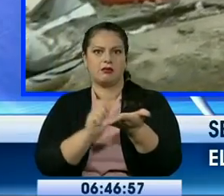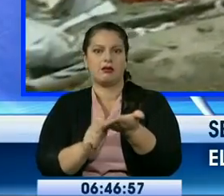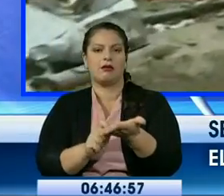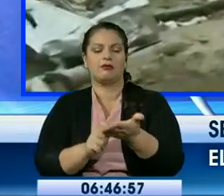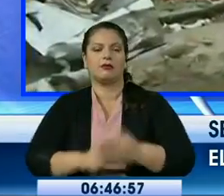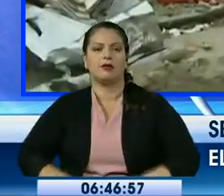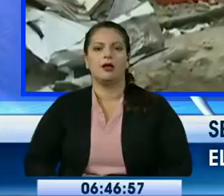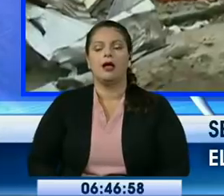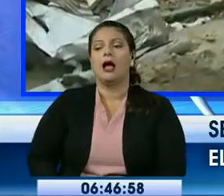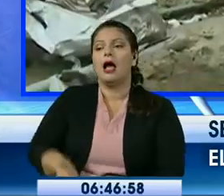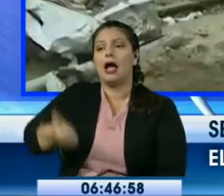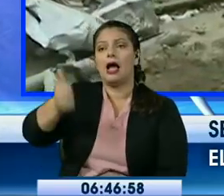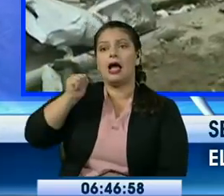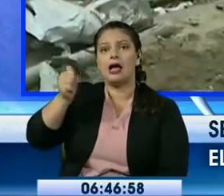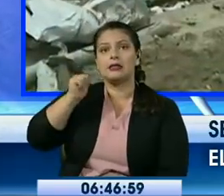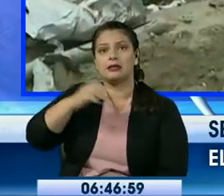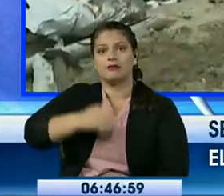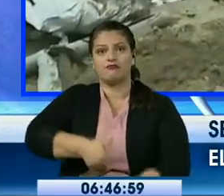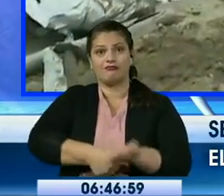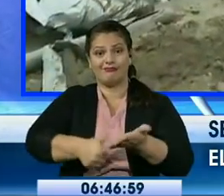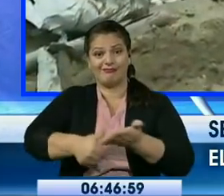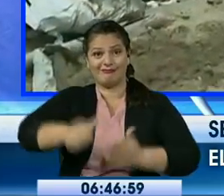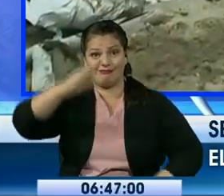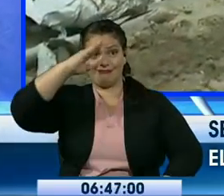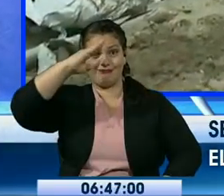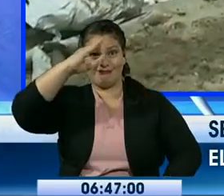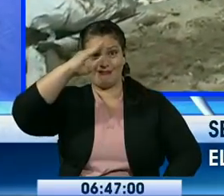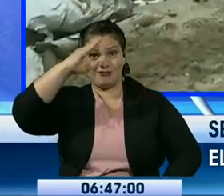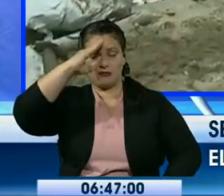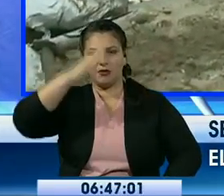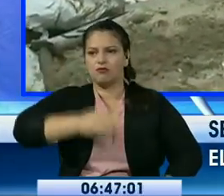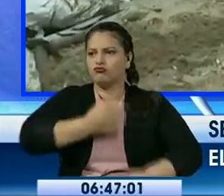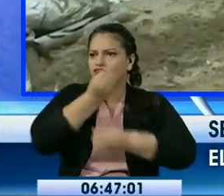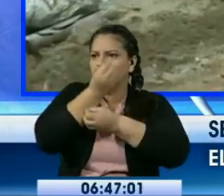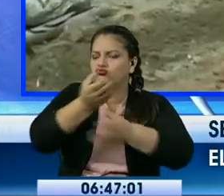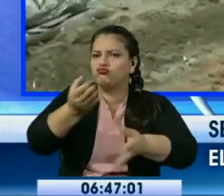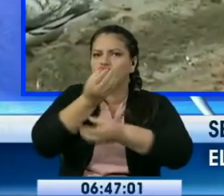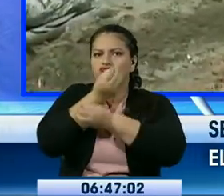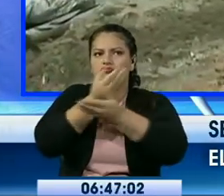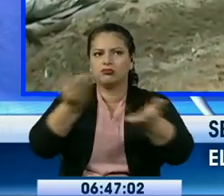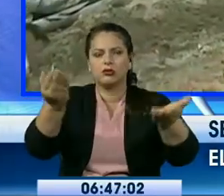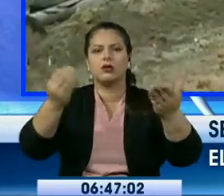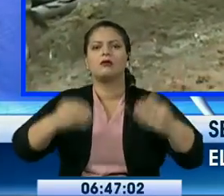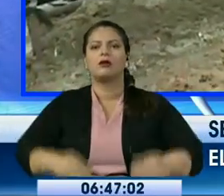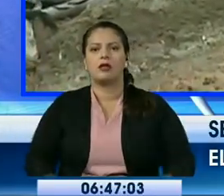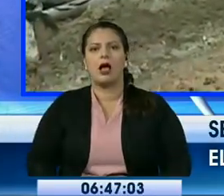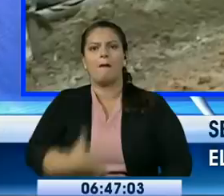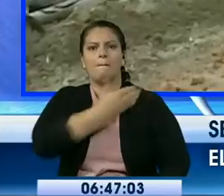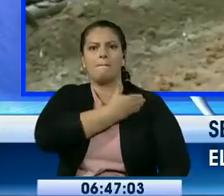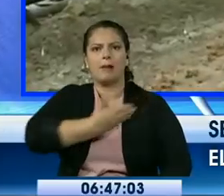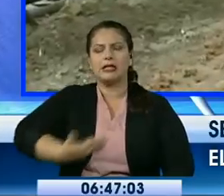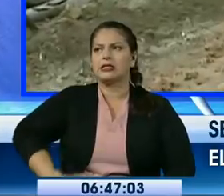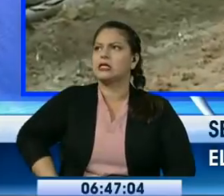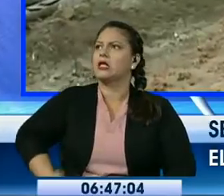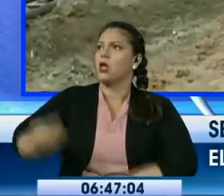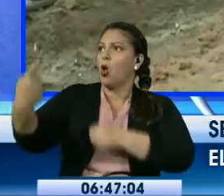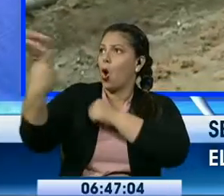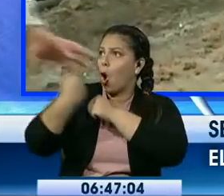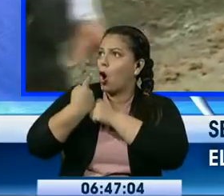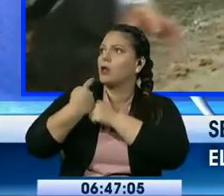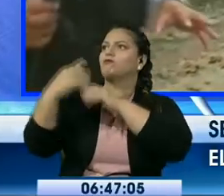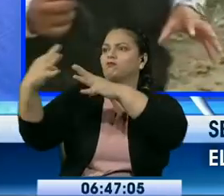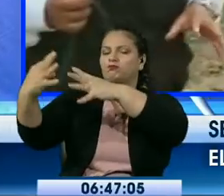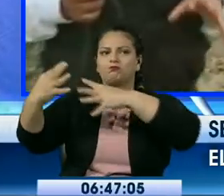base naval acá en San Lorenzo, que el presidente ha dispuesto que esto sea de manera urgente, lo más rápido posible,